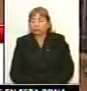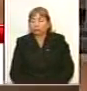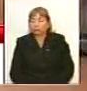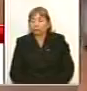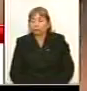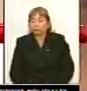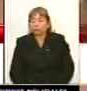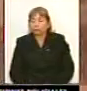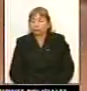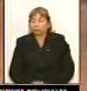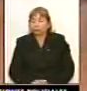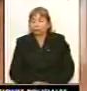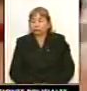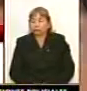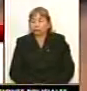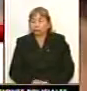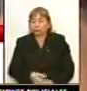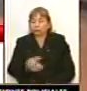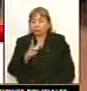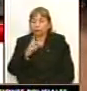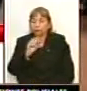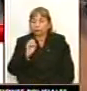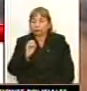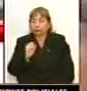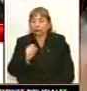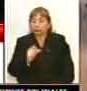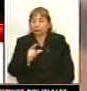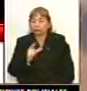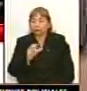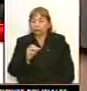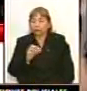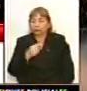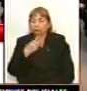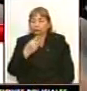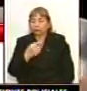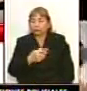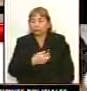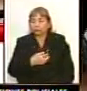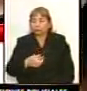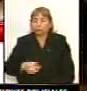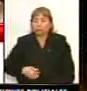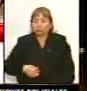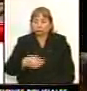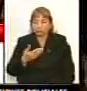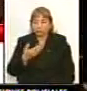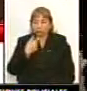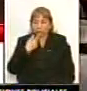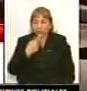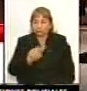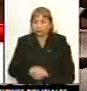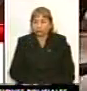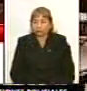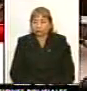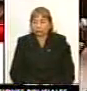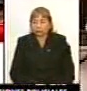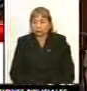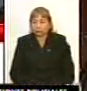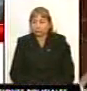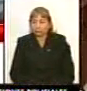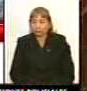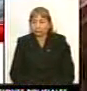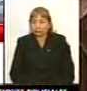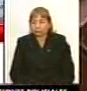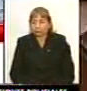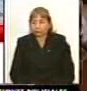Sí, congresista Guillermo Don Luis. Sí, presidente. López. Presidente, yo quiero dar por qué motivo me